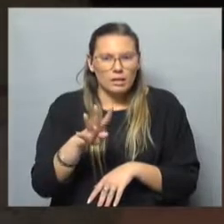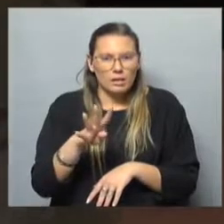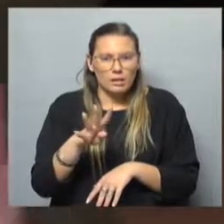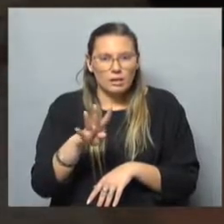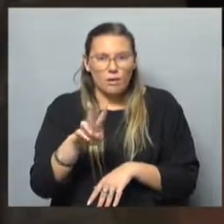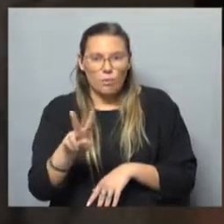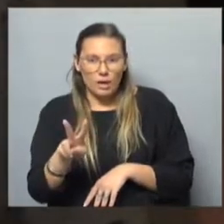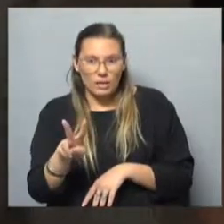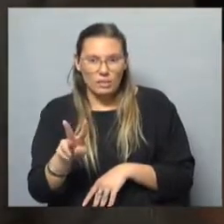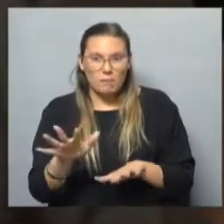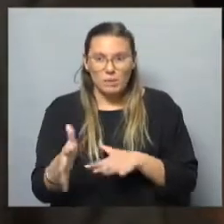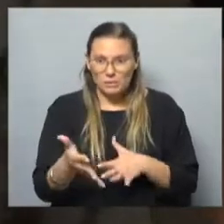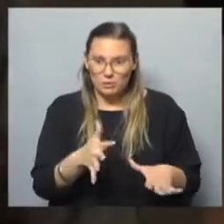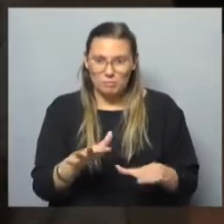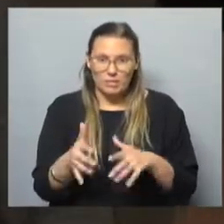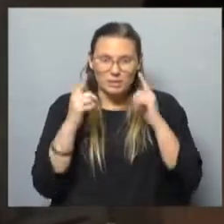42.